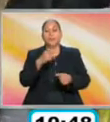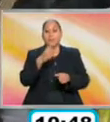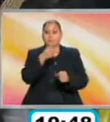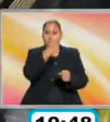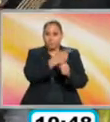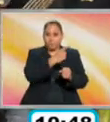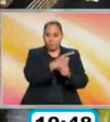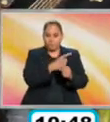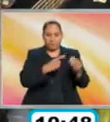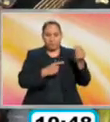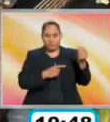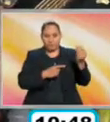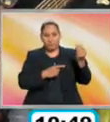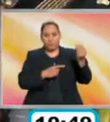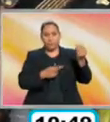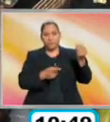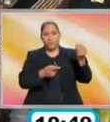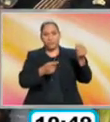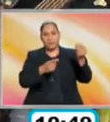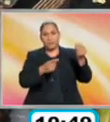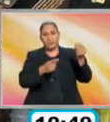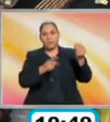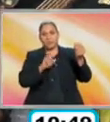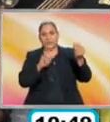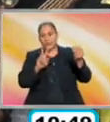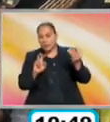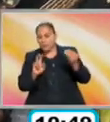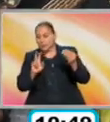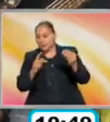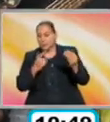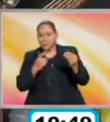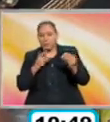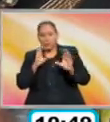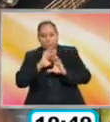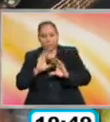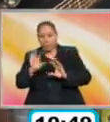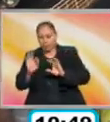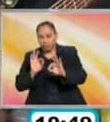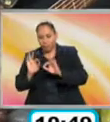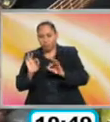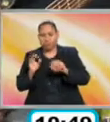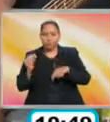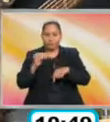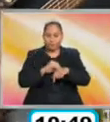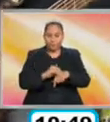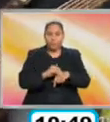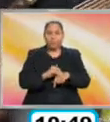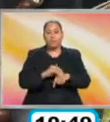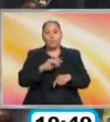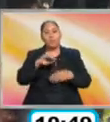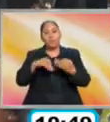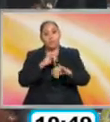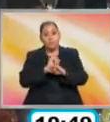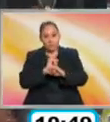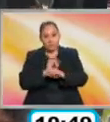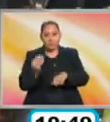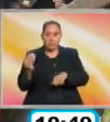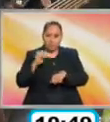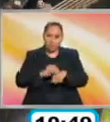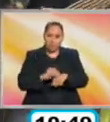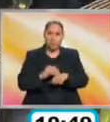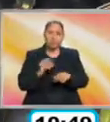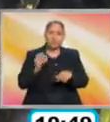digamos, el compendio de los sencillos que hemos estado sacando. Y adicional a esto, en todas las redes sociales se han